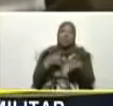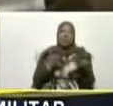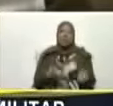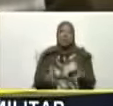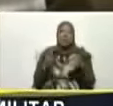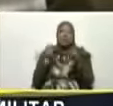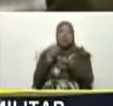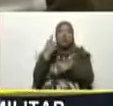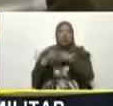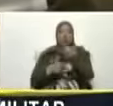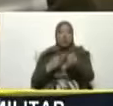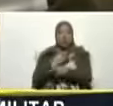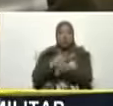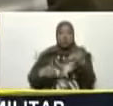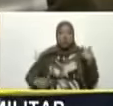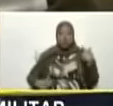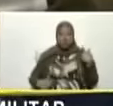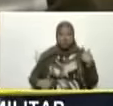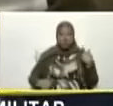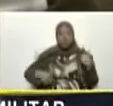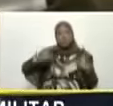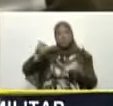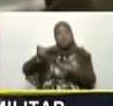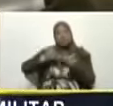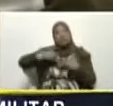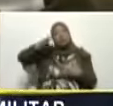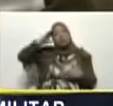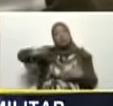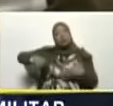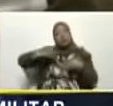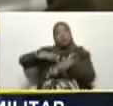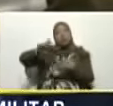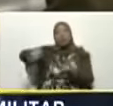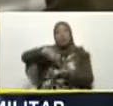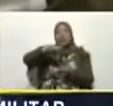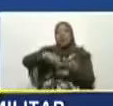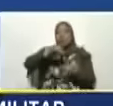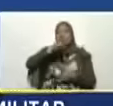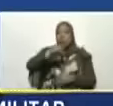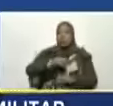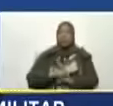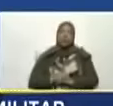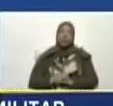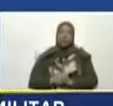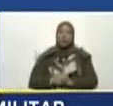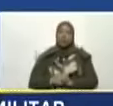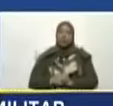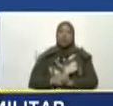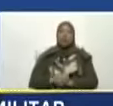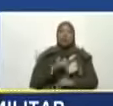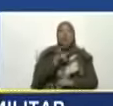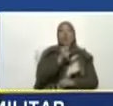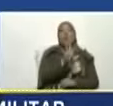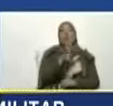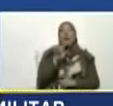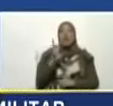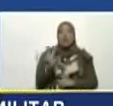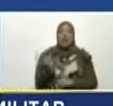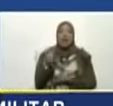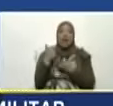la jerarquía a sargento ayudante de la Fuerza Armada Nacional Bolivariana. 33 sargentos